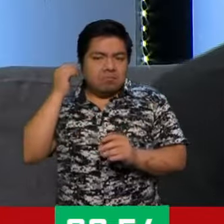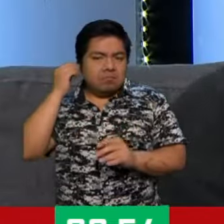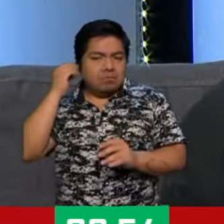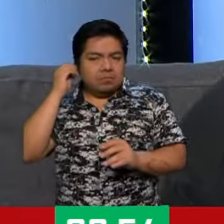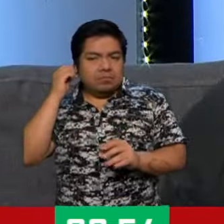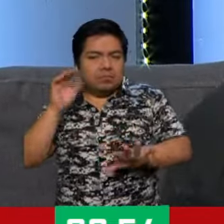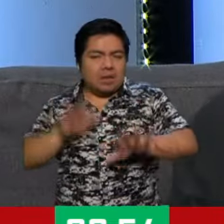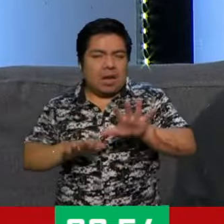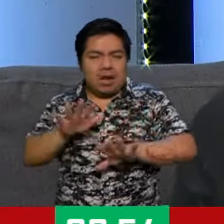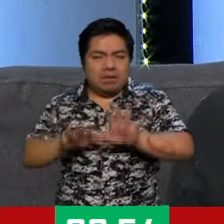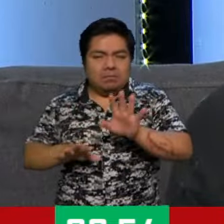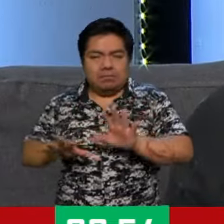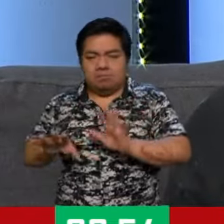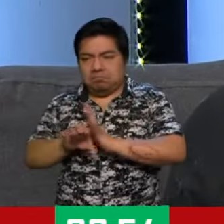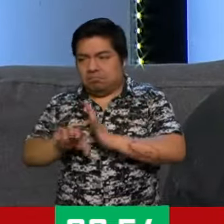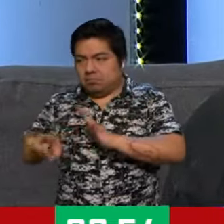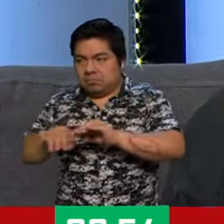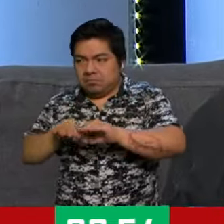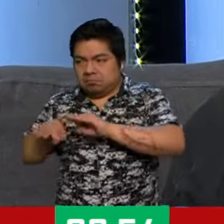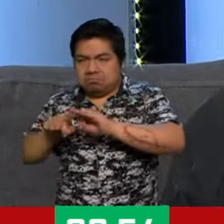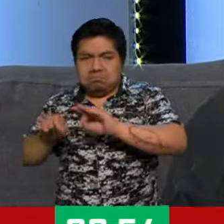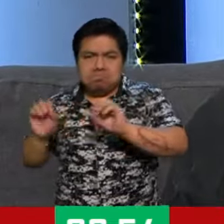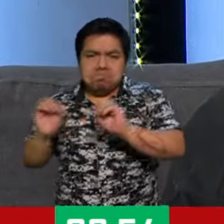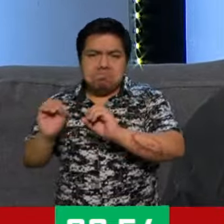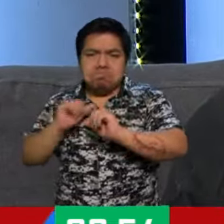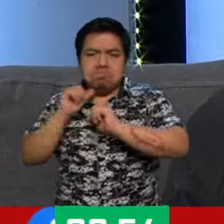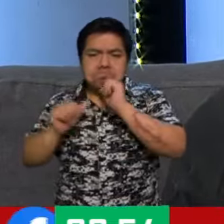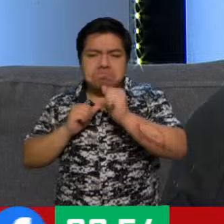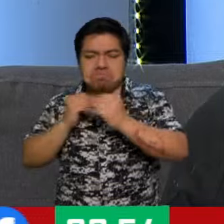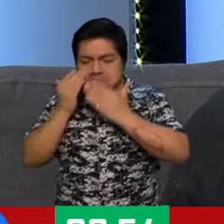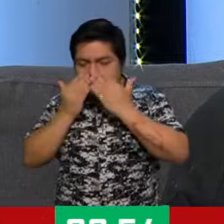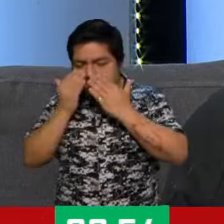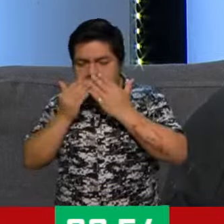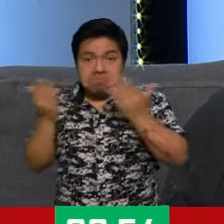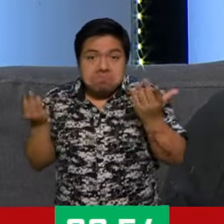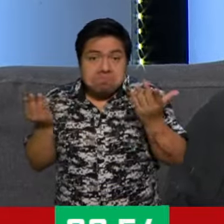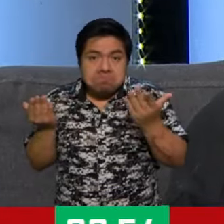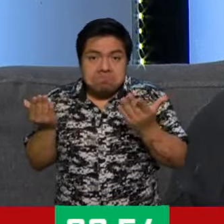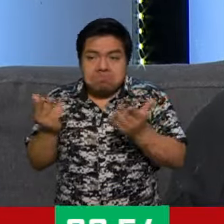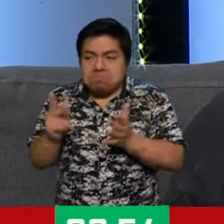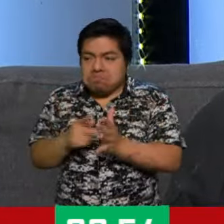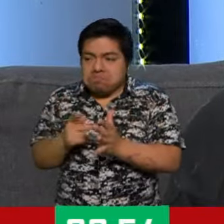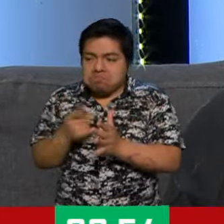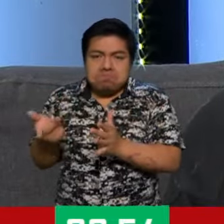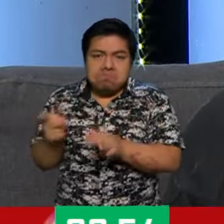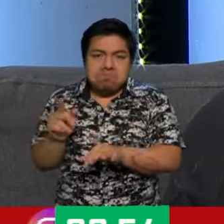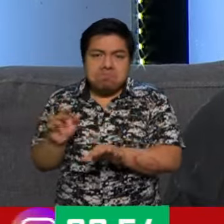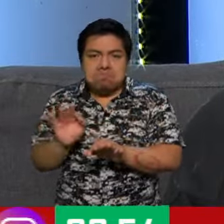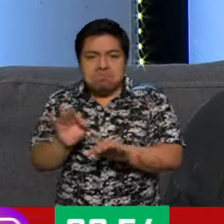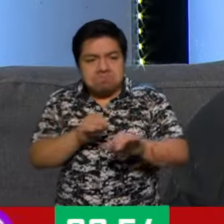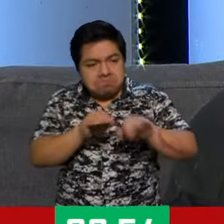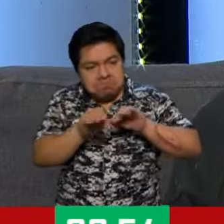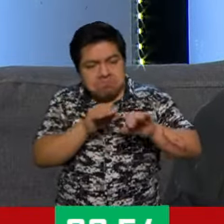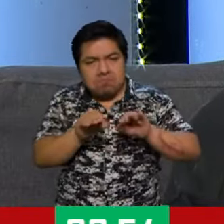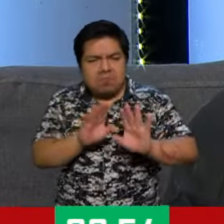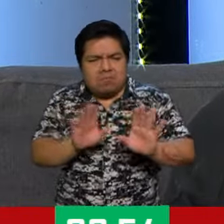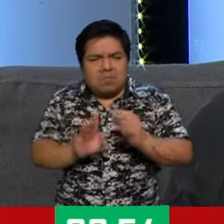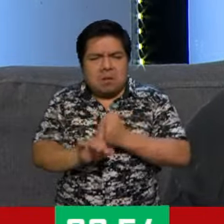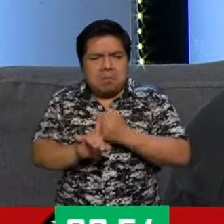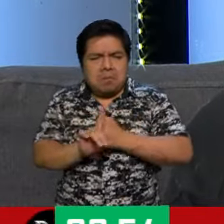algún problema en el trabajo ni nada. Pues estudio, pero pues las veces que me ha tocado laborar, pues no he